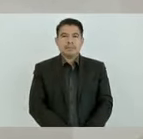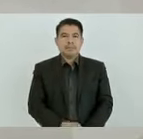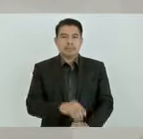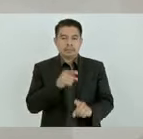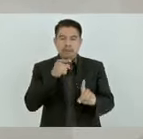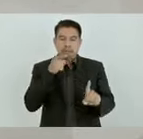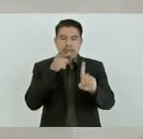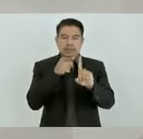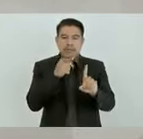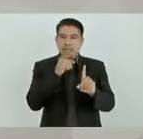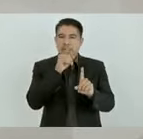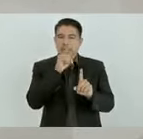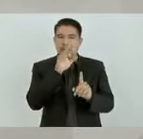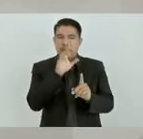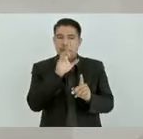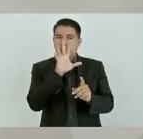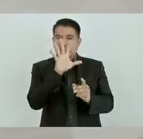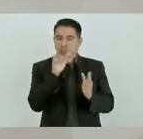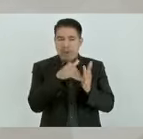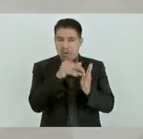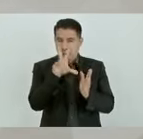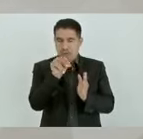no 5.000,